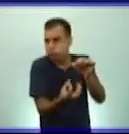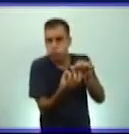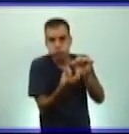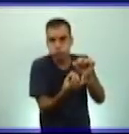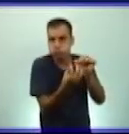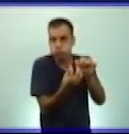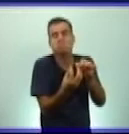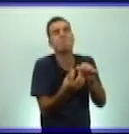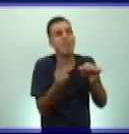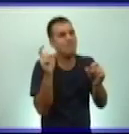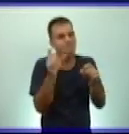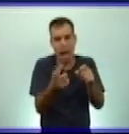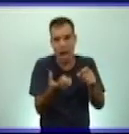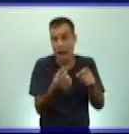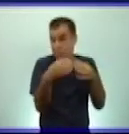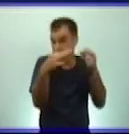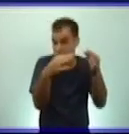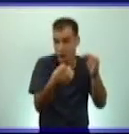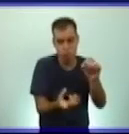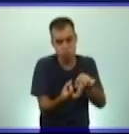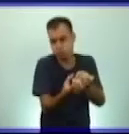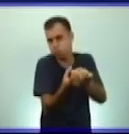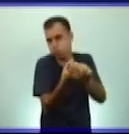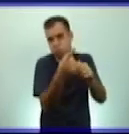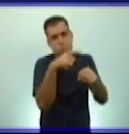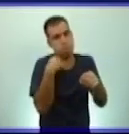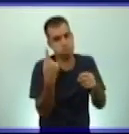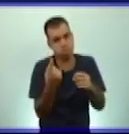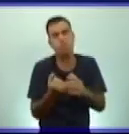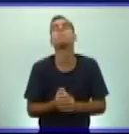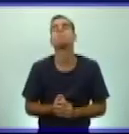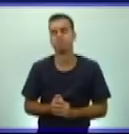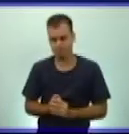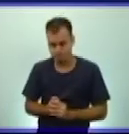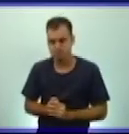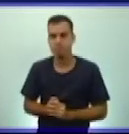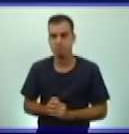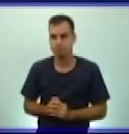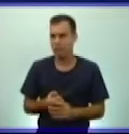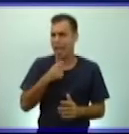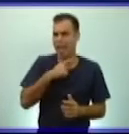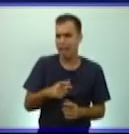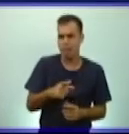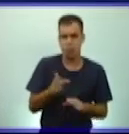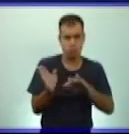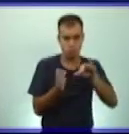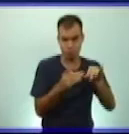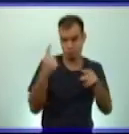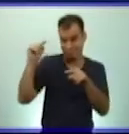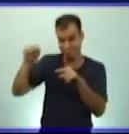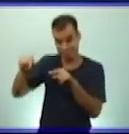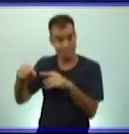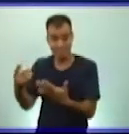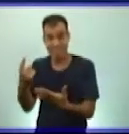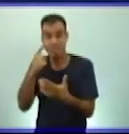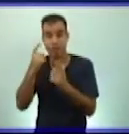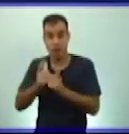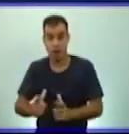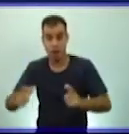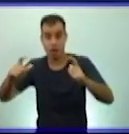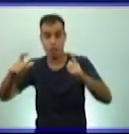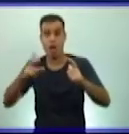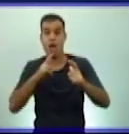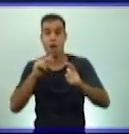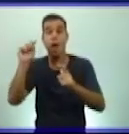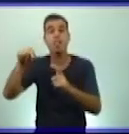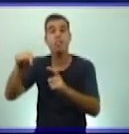se quema el papel. Pues bien, vamos a poner un ejemplo de convección. Tenemos una cazuela con agua, el agua